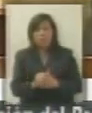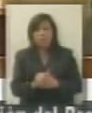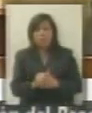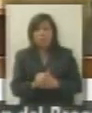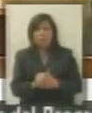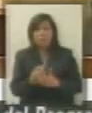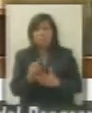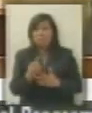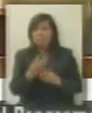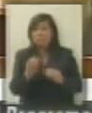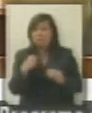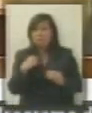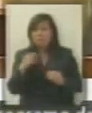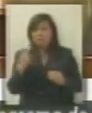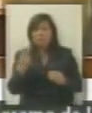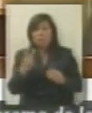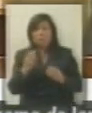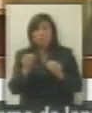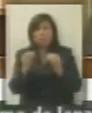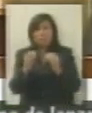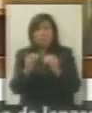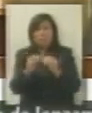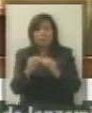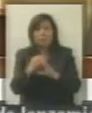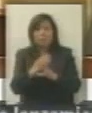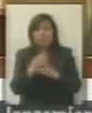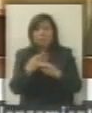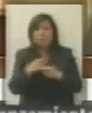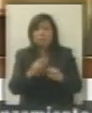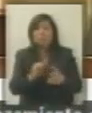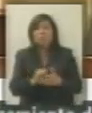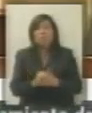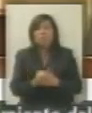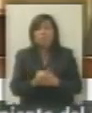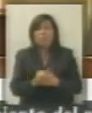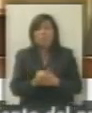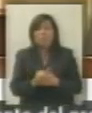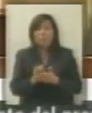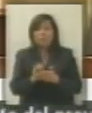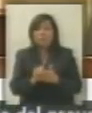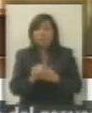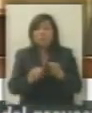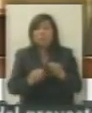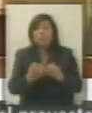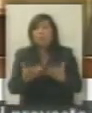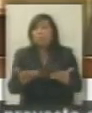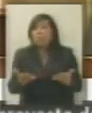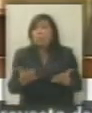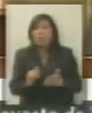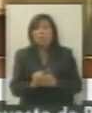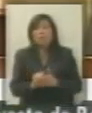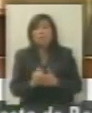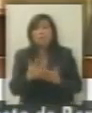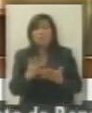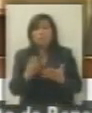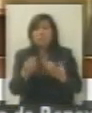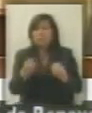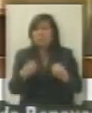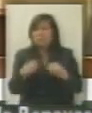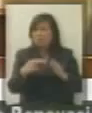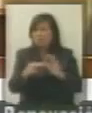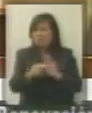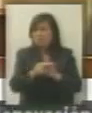Penal para delitos de corrupción cometidos por funcionarios públicos en los distritos judiciales donde aún no se encuentra vigente dicha